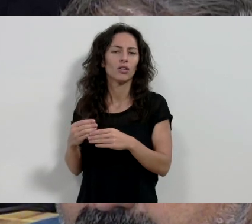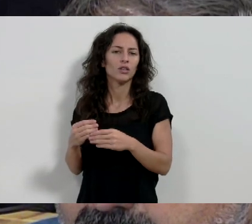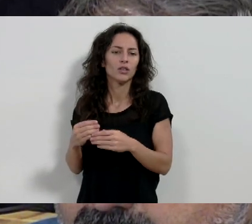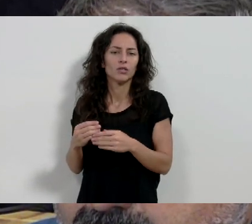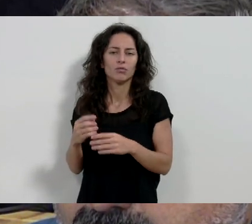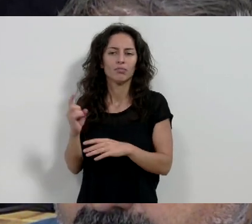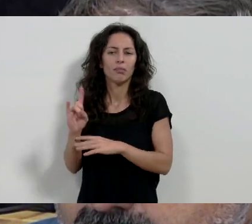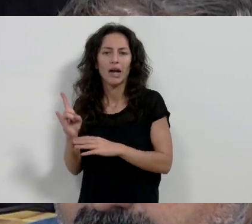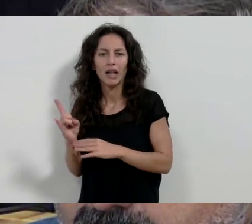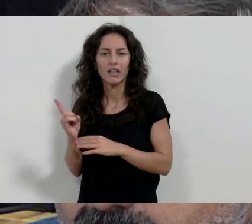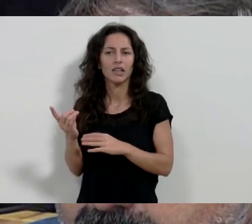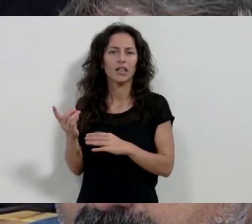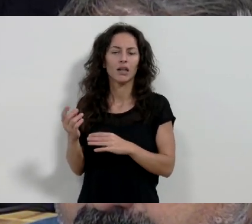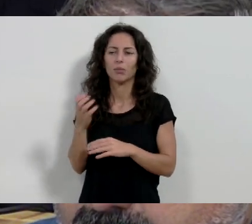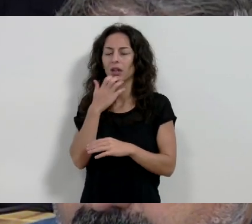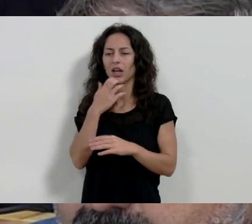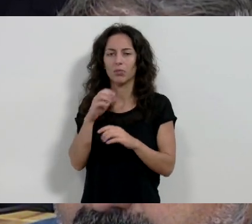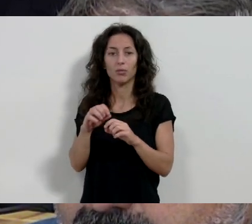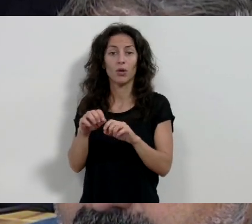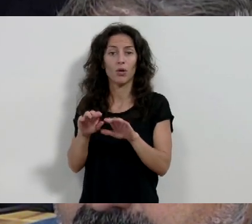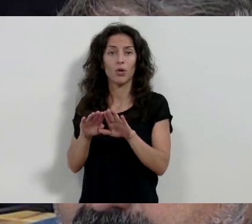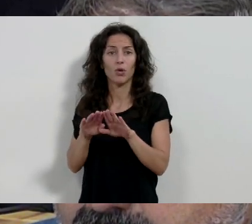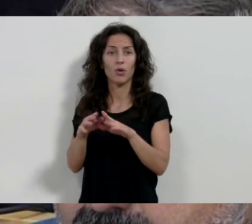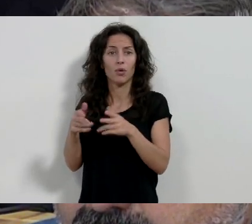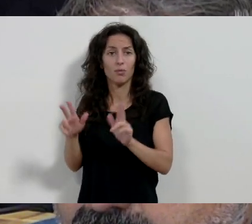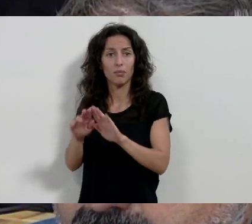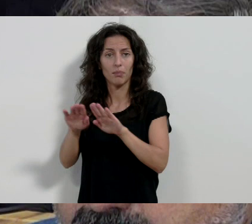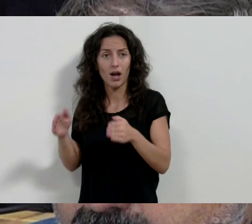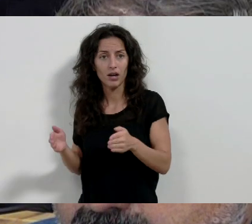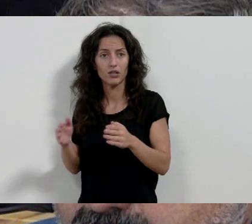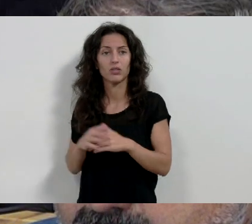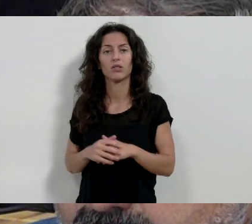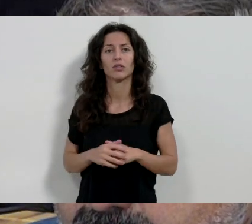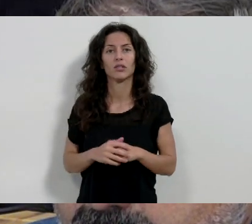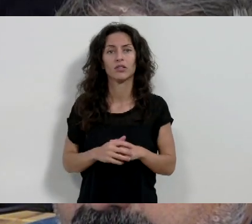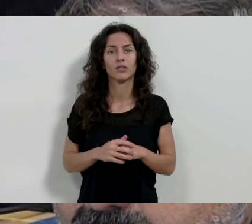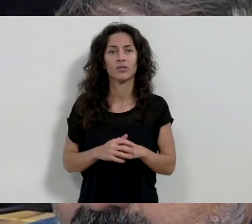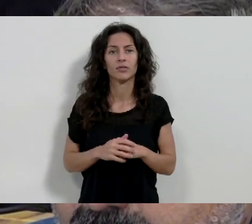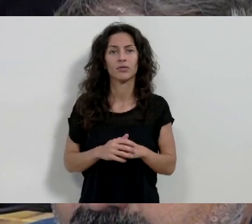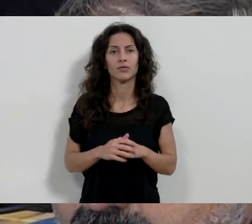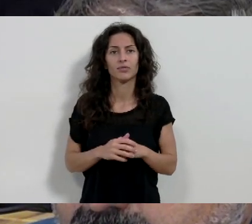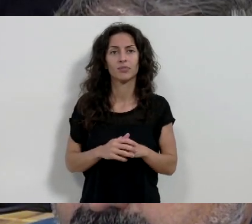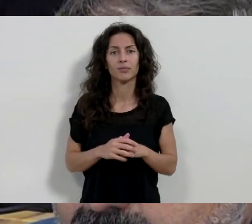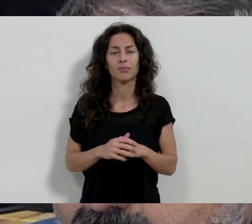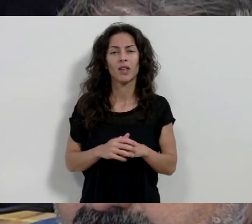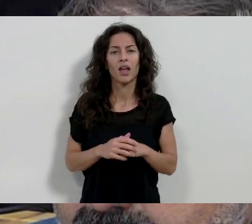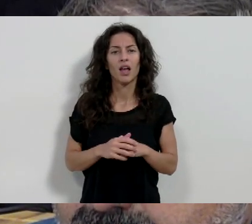y pues que vamos más allá. Promovemos, tanto en paredes públicas como